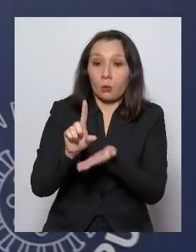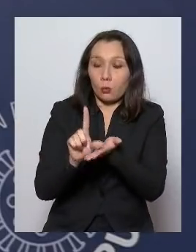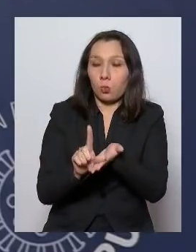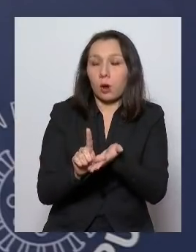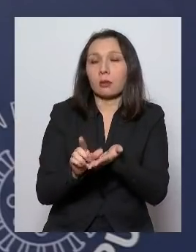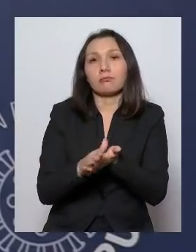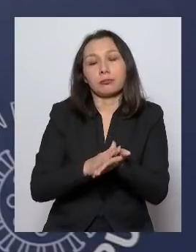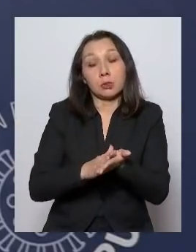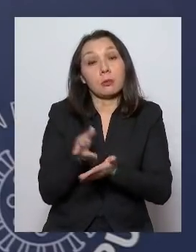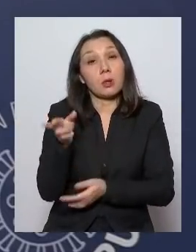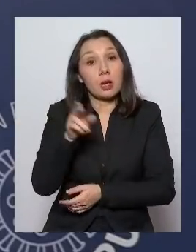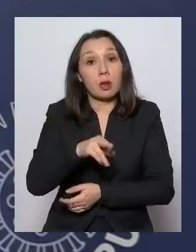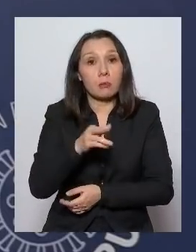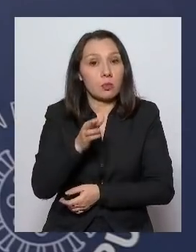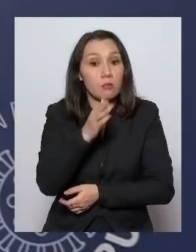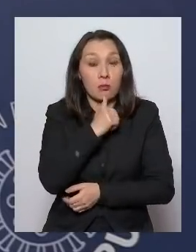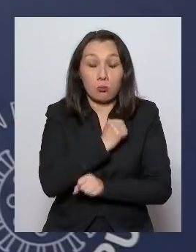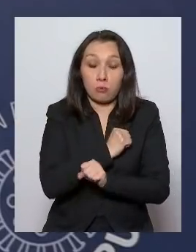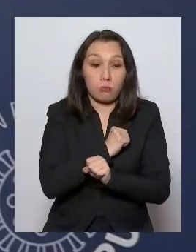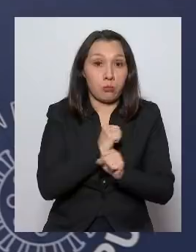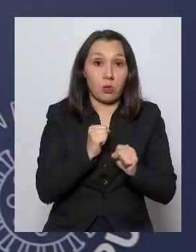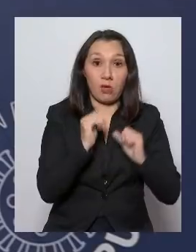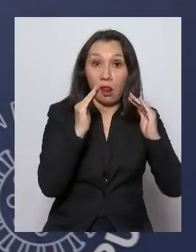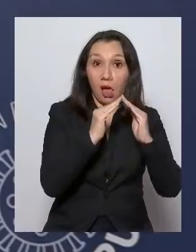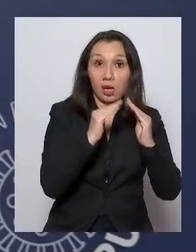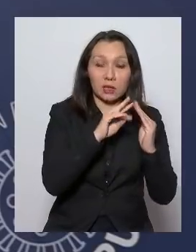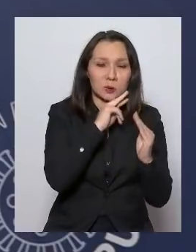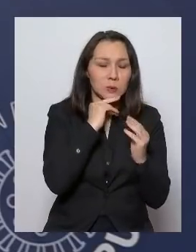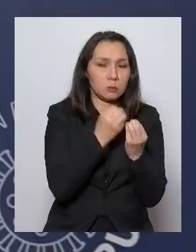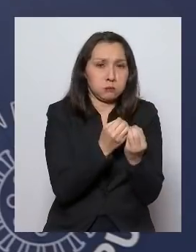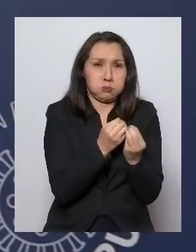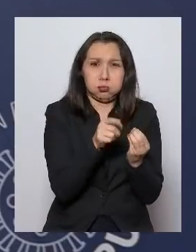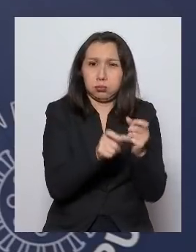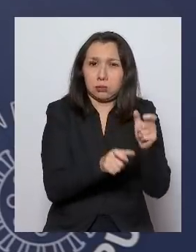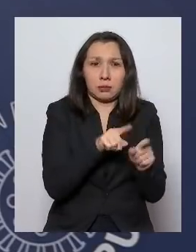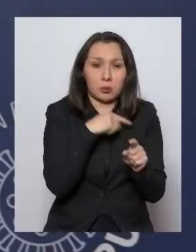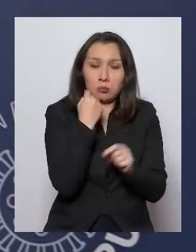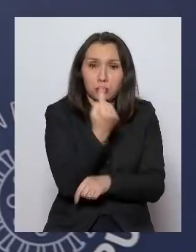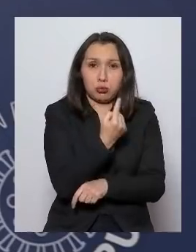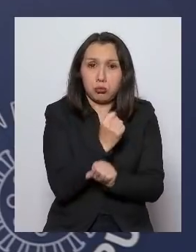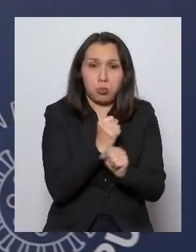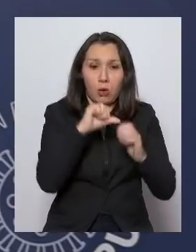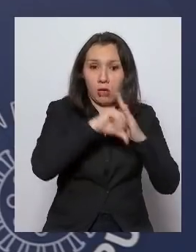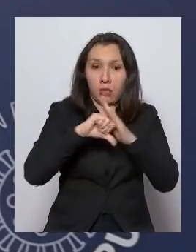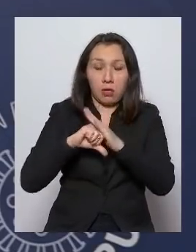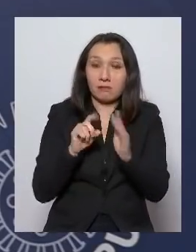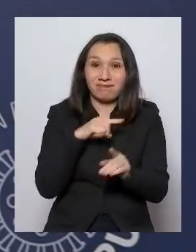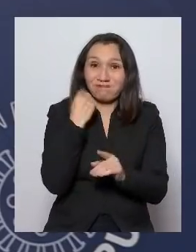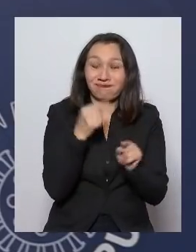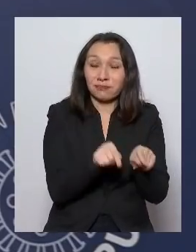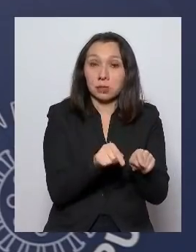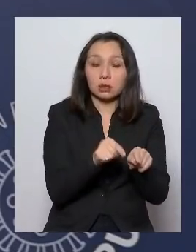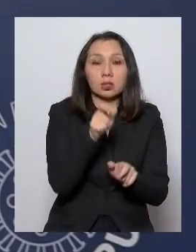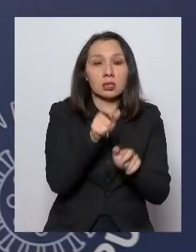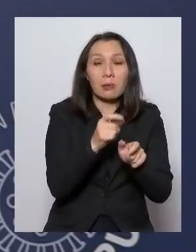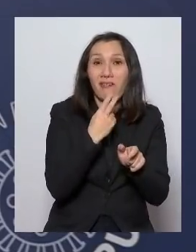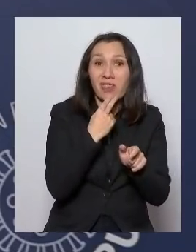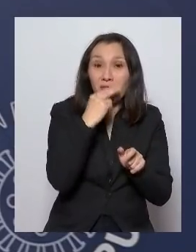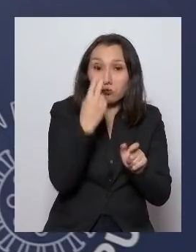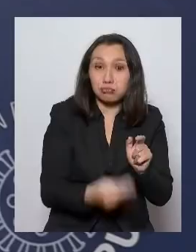lugares, como insisto, donde no se puede cumplir un aislamiento adecuado, en donde la gente